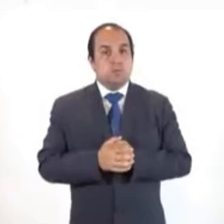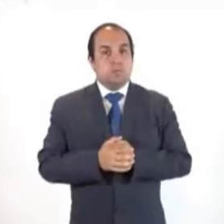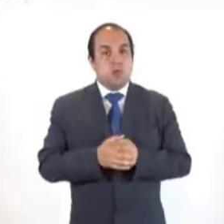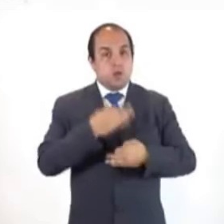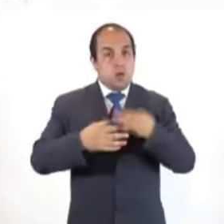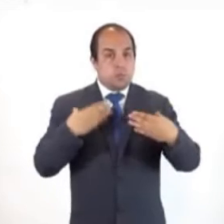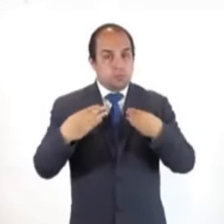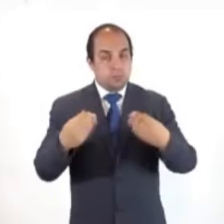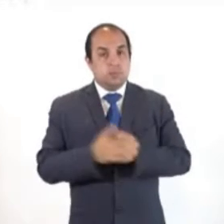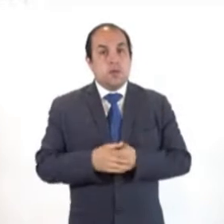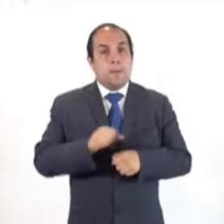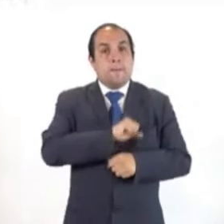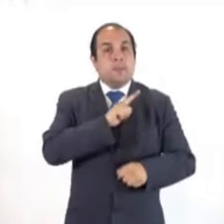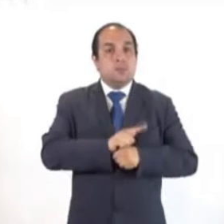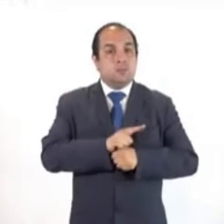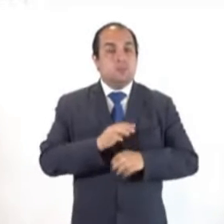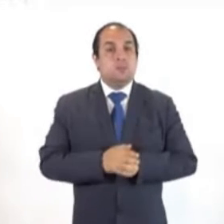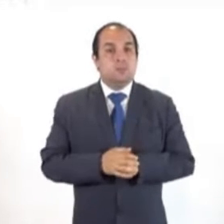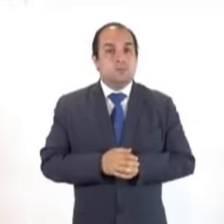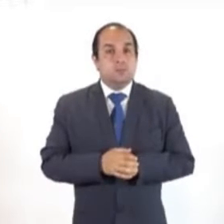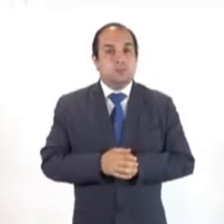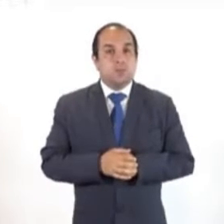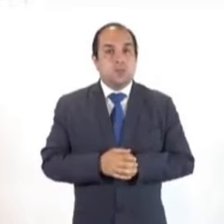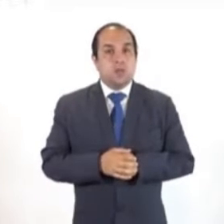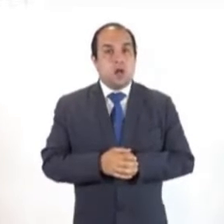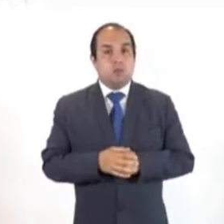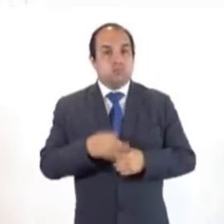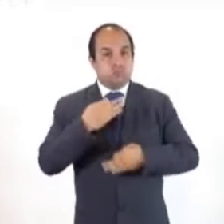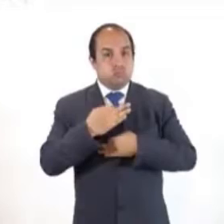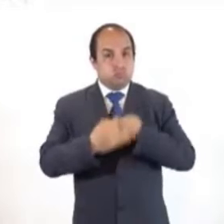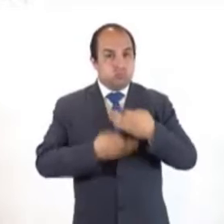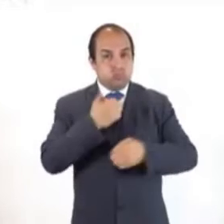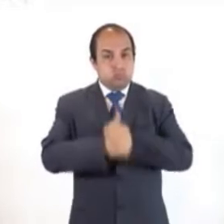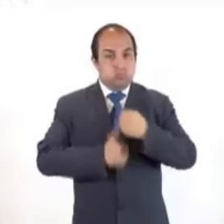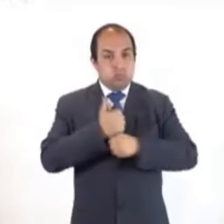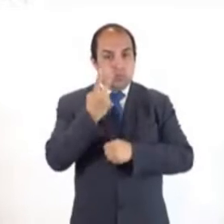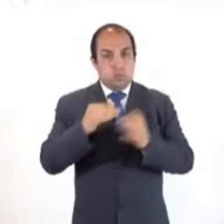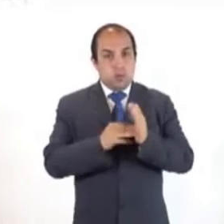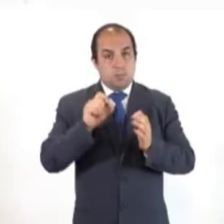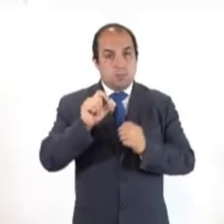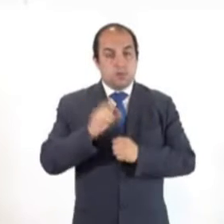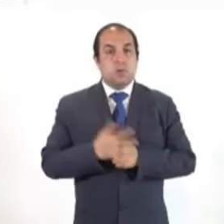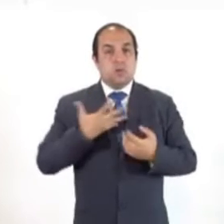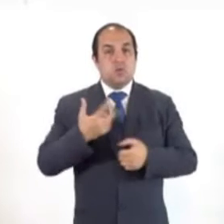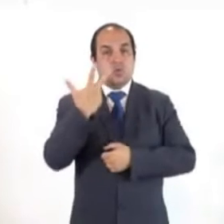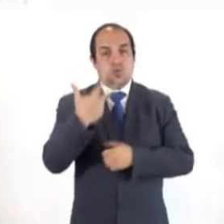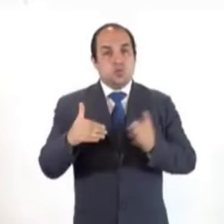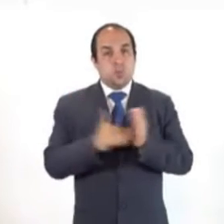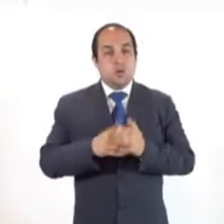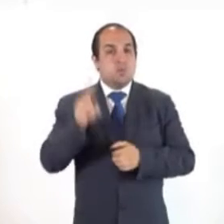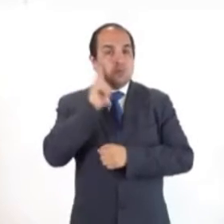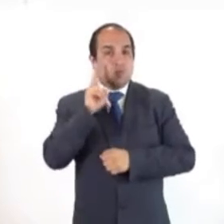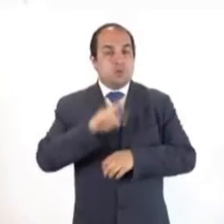pandemia, especialmente durante prácticamente todo 2020. Estamos haciendo cerca de 8.000 pruebas promedio diario la última semana